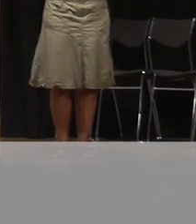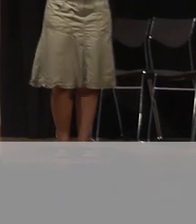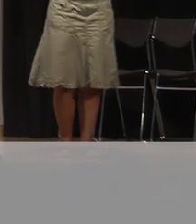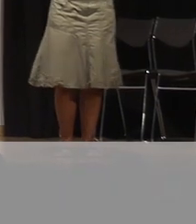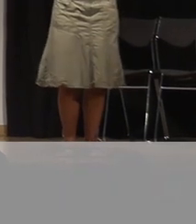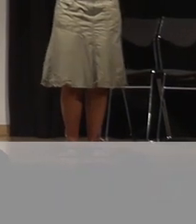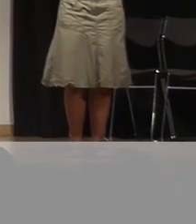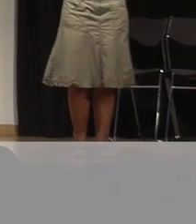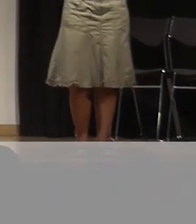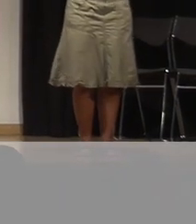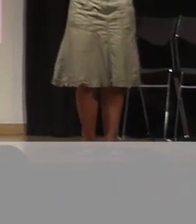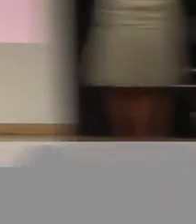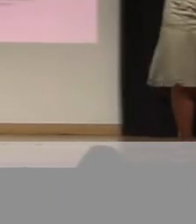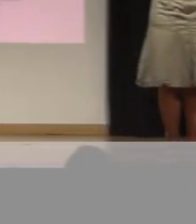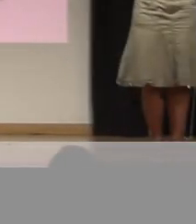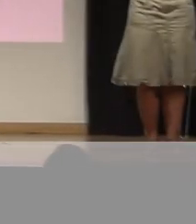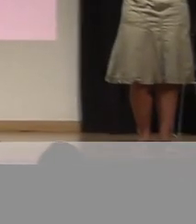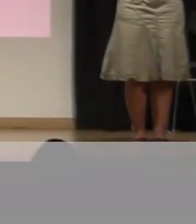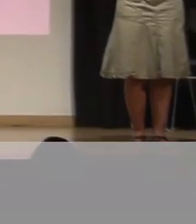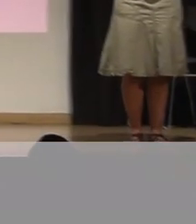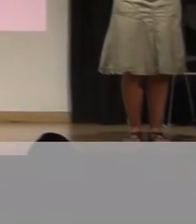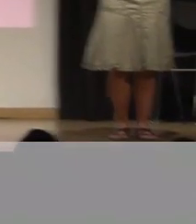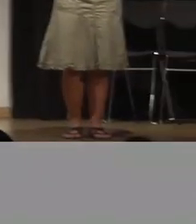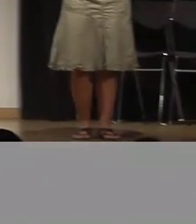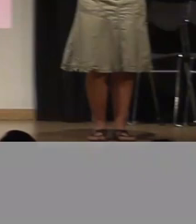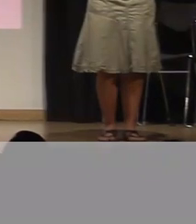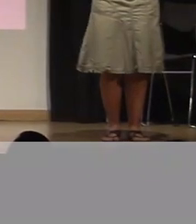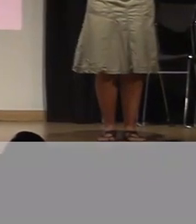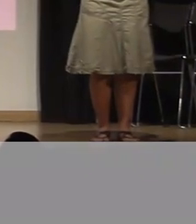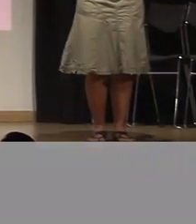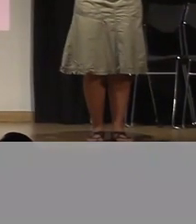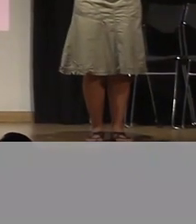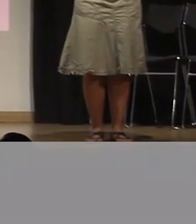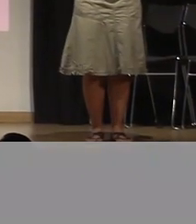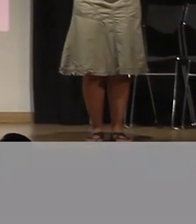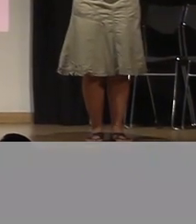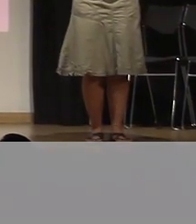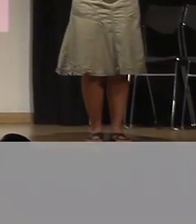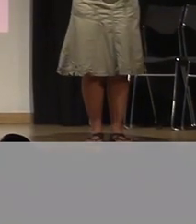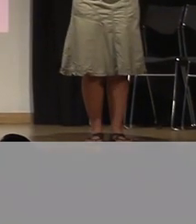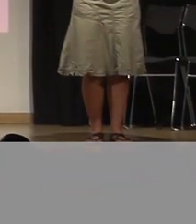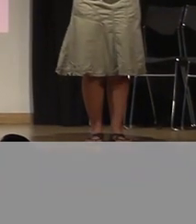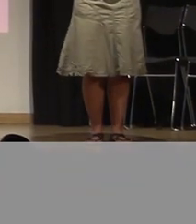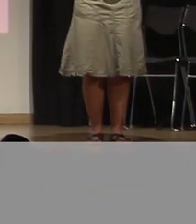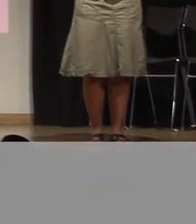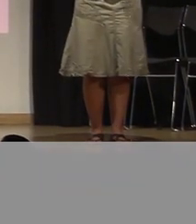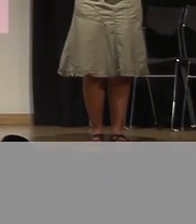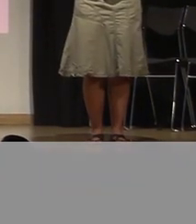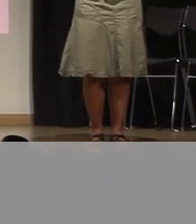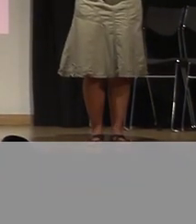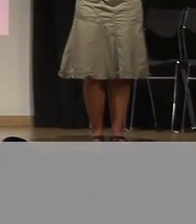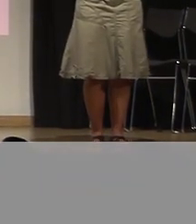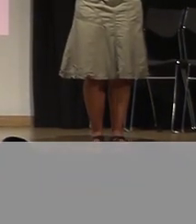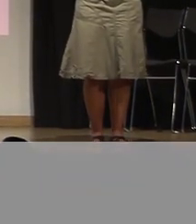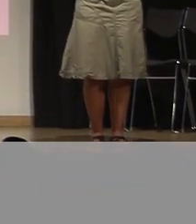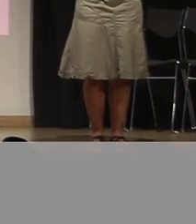porque compartimos los objetivos y los principios inspiradores de esta iniciativa. Entendemos que los museos no son